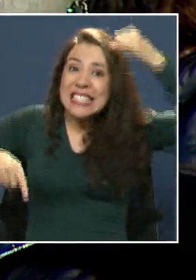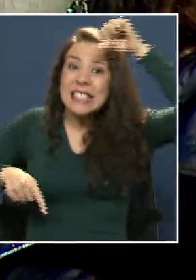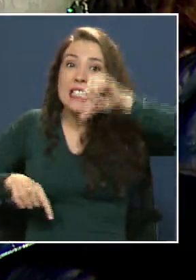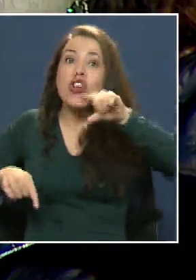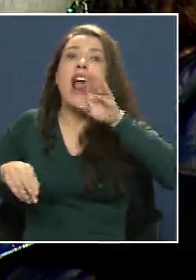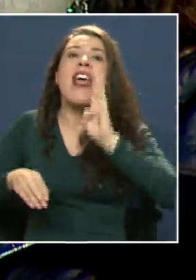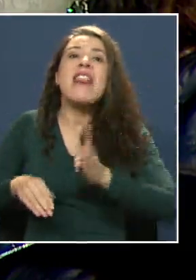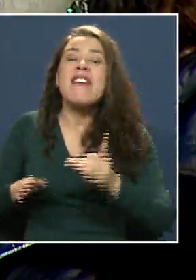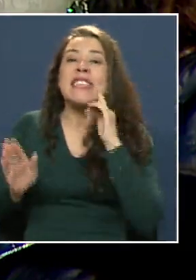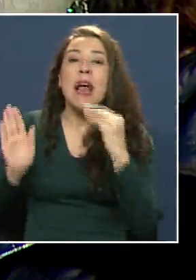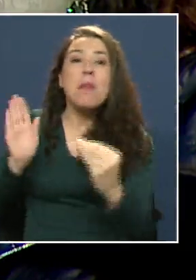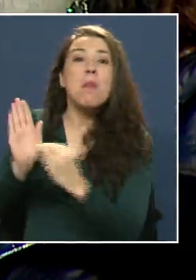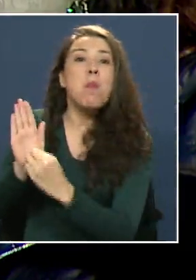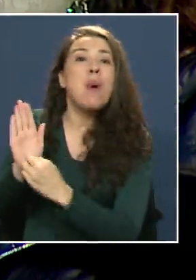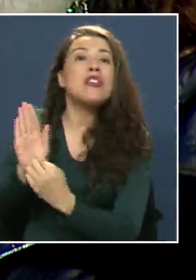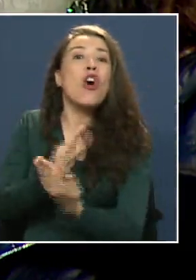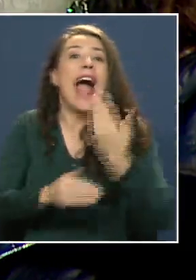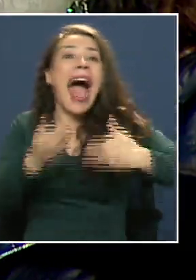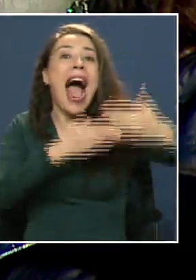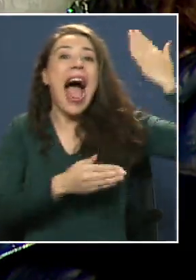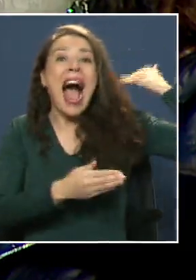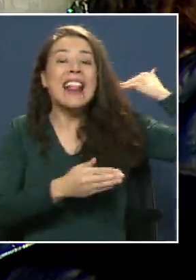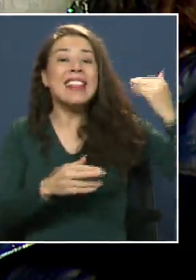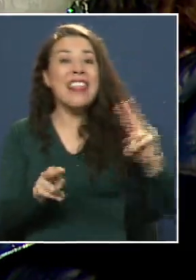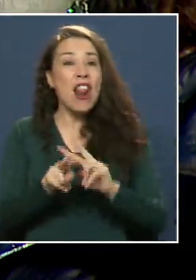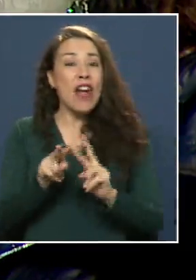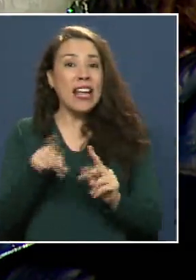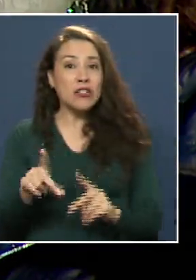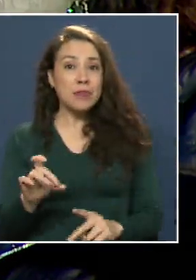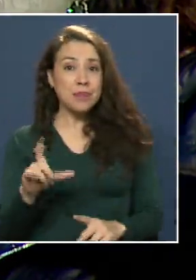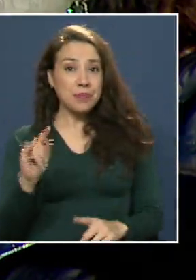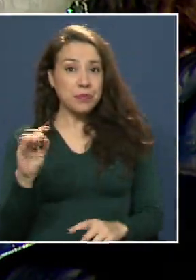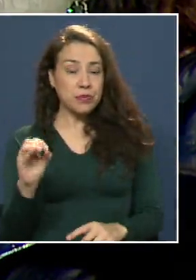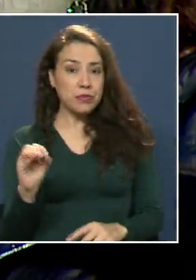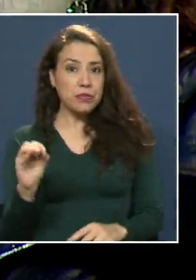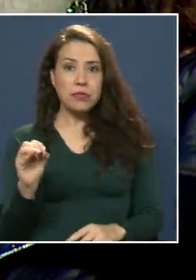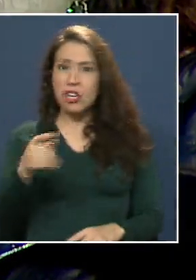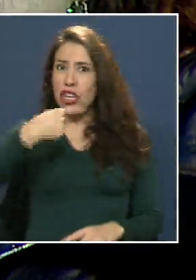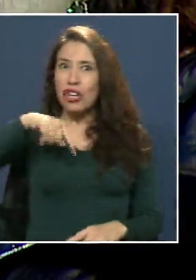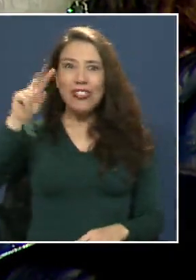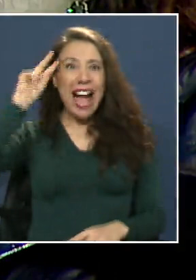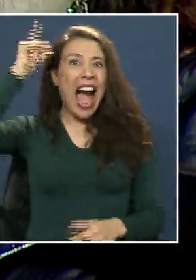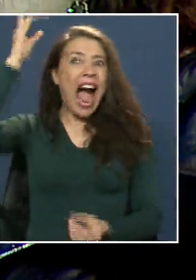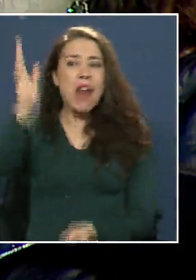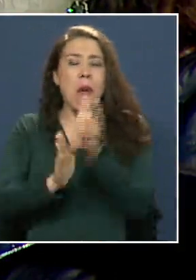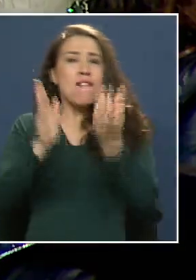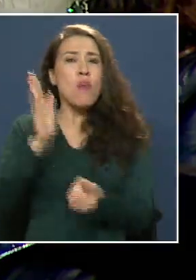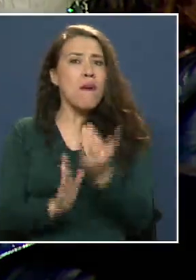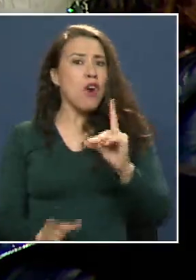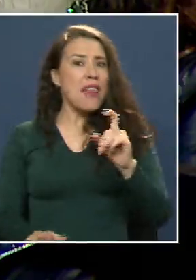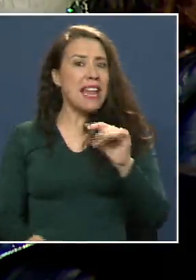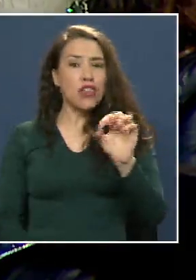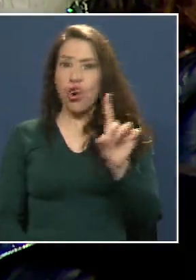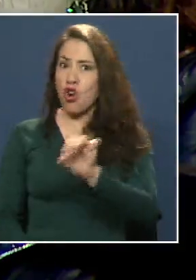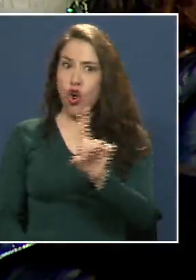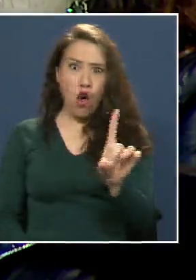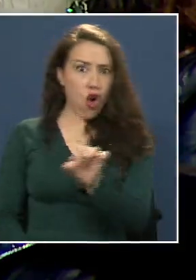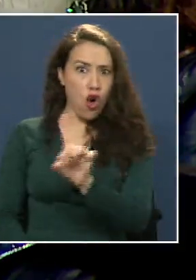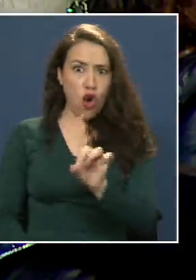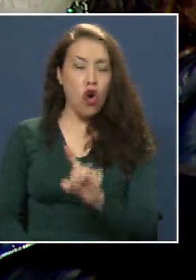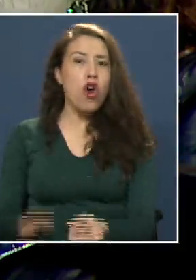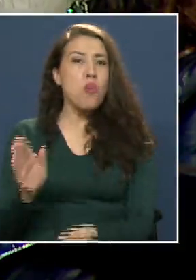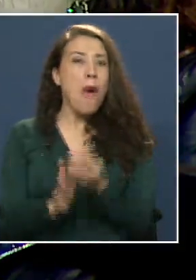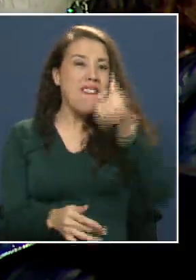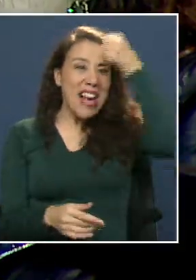sea de aquellas que estén establecidas con anterioridad a la comisión del hecho. Aquí no estamos creando nuevos delitos, aquí no estamos estableciendo